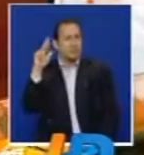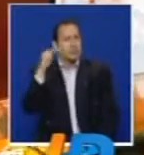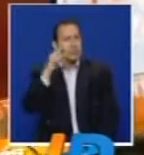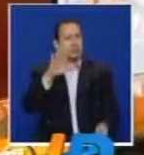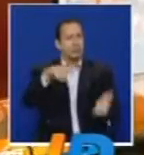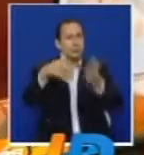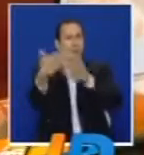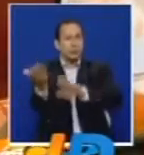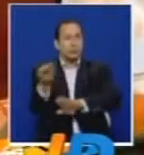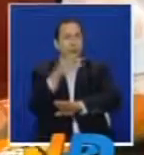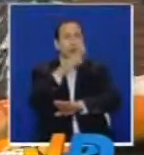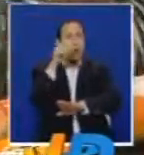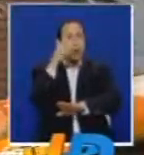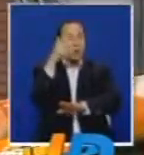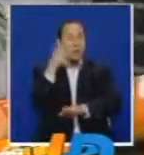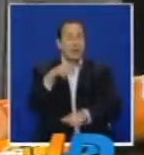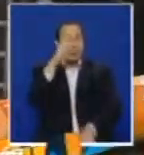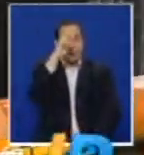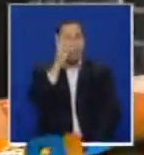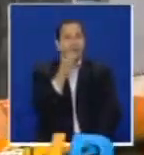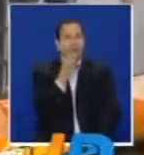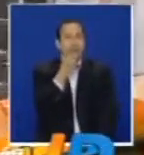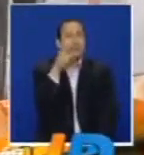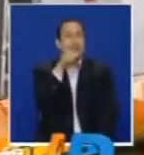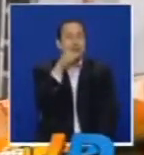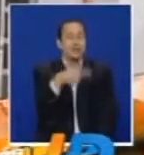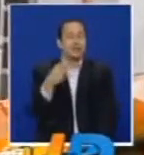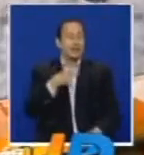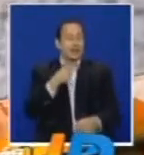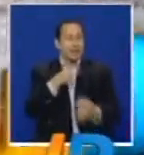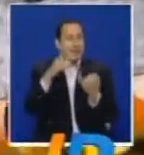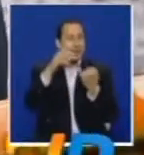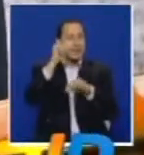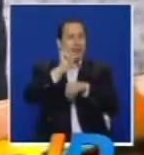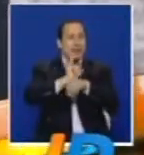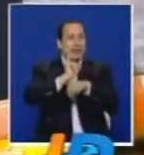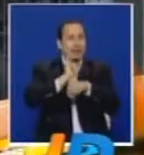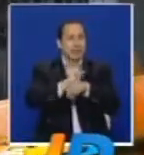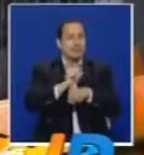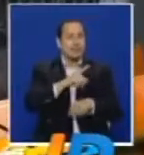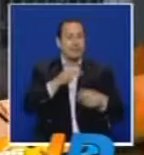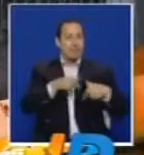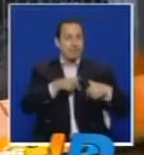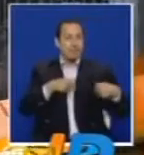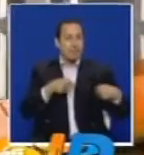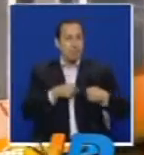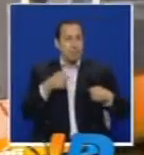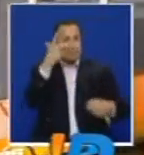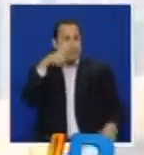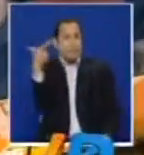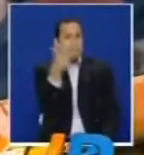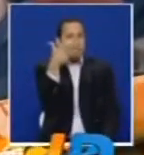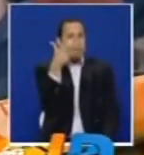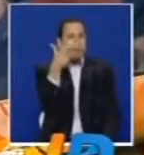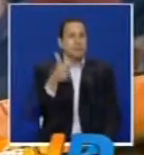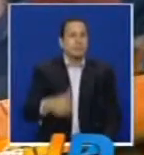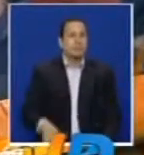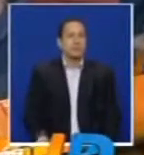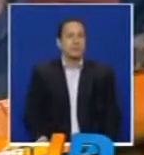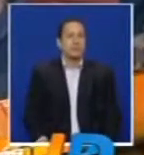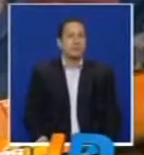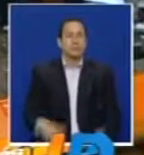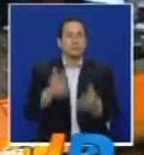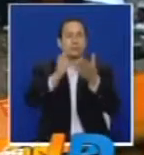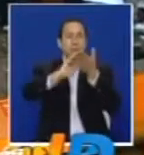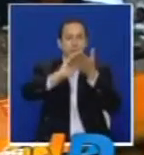Cali. El joven dominicano, perteneciente a la iglesia mormona, habría sido alcanzado por una bala perdida. Solución